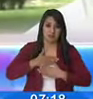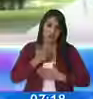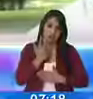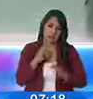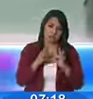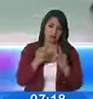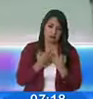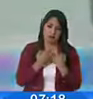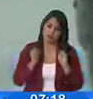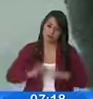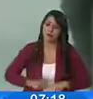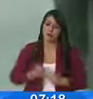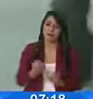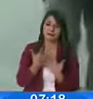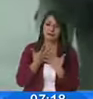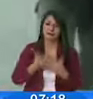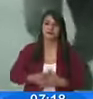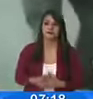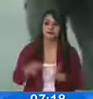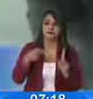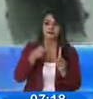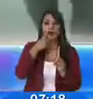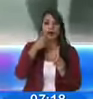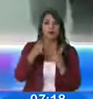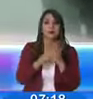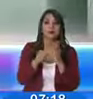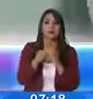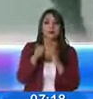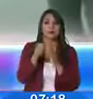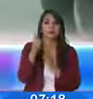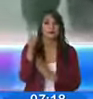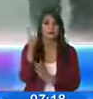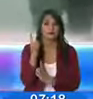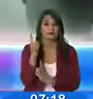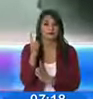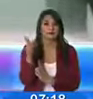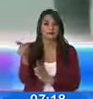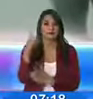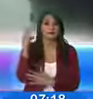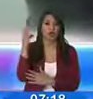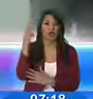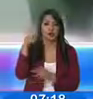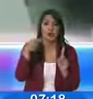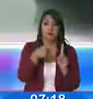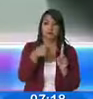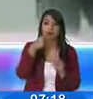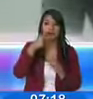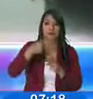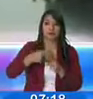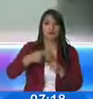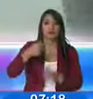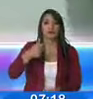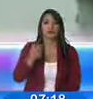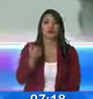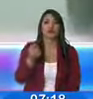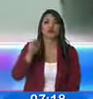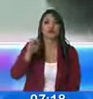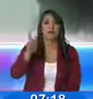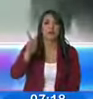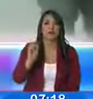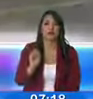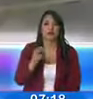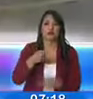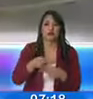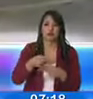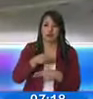3 familiares. Según Luis Carlos Villegas, ministro de Defensa de Colombia, Gustavo Angulo Arboleda, el nombre real de alias Thierry, fue capturado